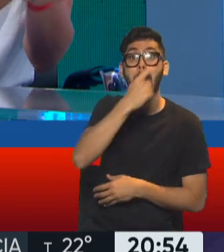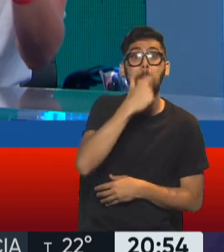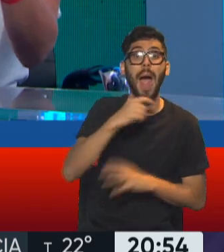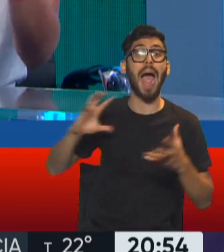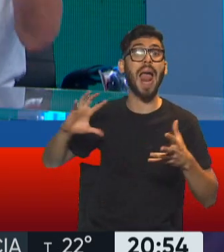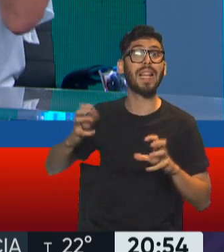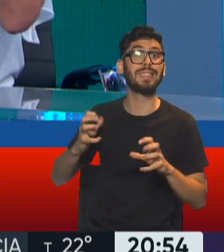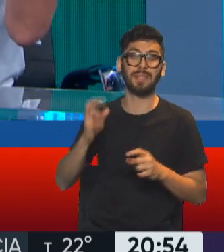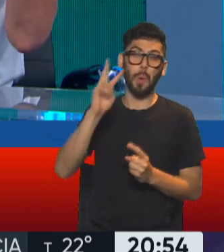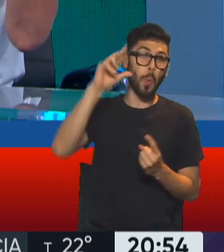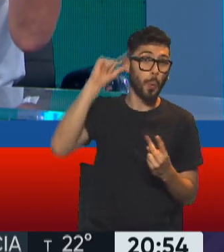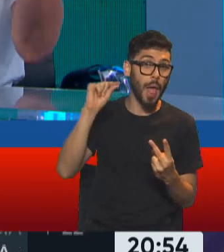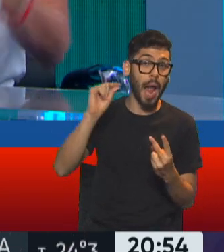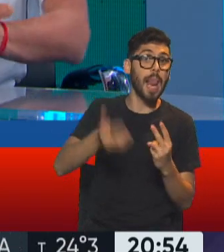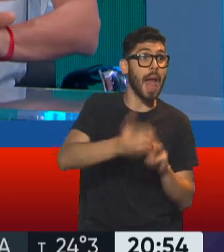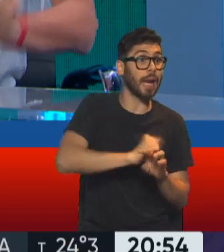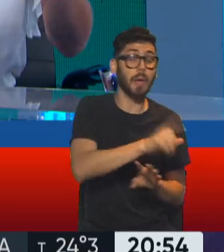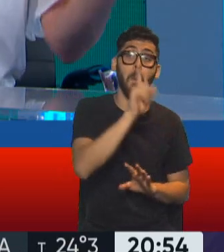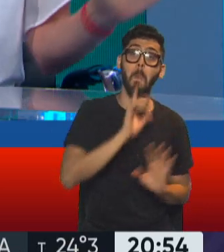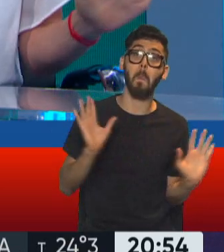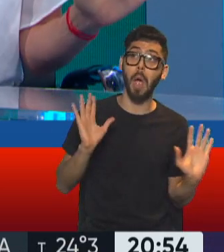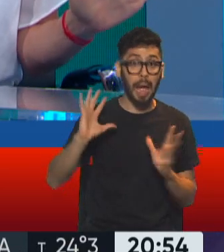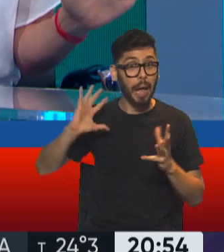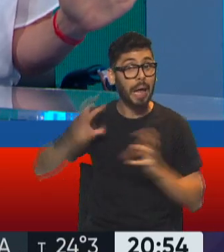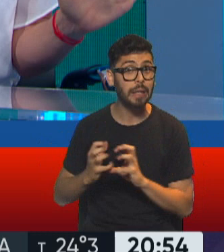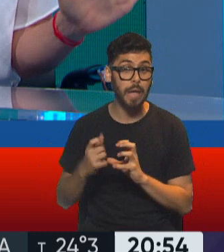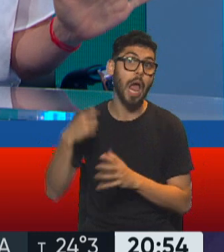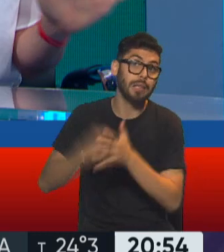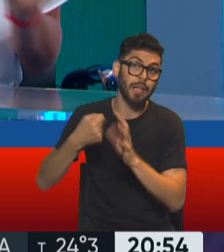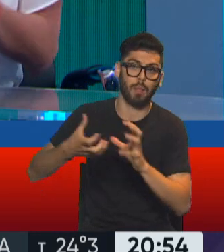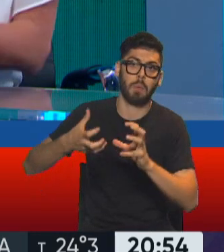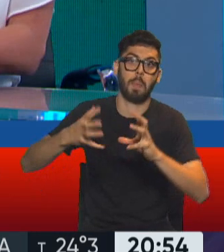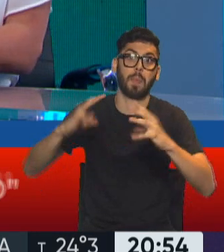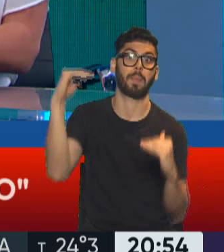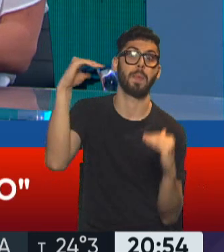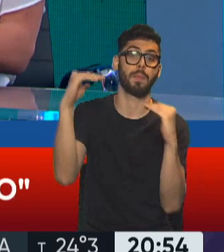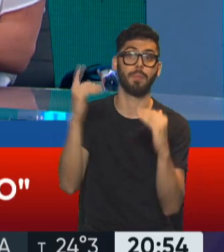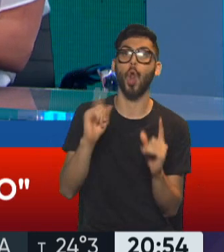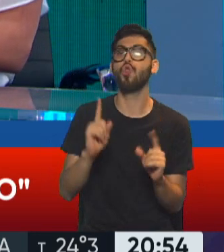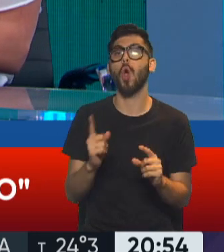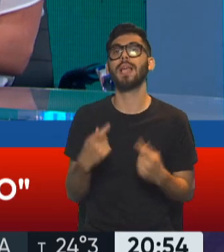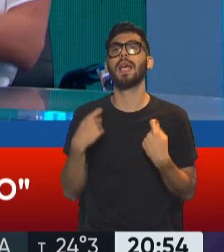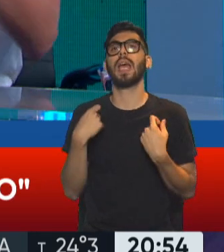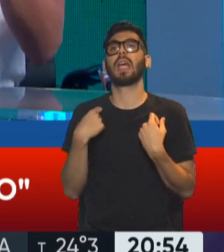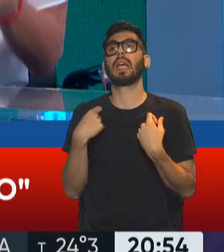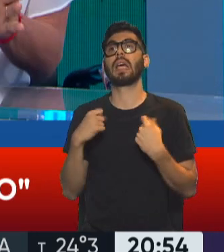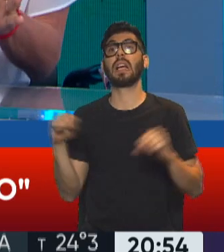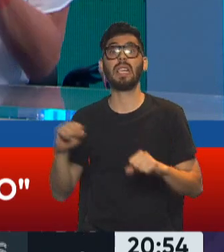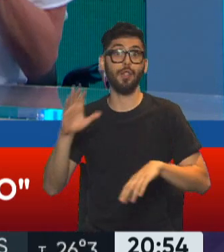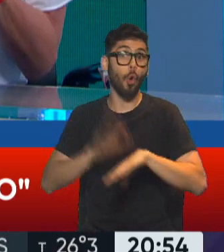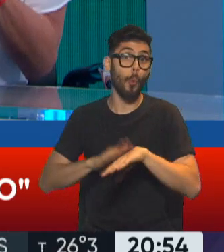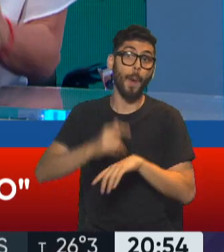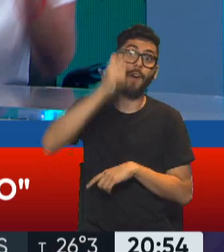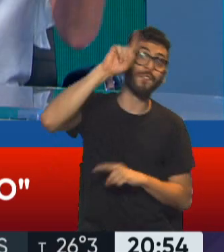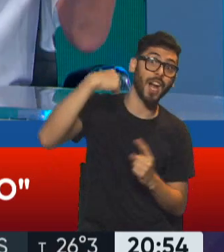Macri, Vidal y Larreta, que hoy están mudos, como si esto fuese solamente la crisis de la pandemia del y del gobierno de Fernández, cuando es una